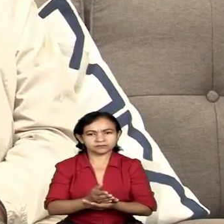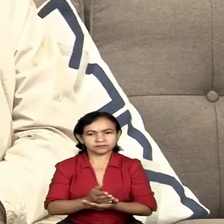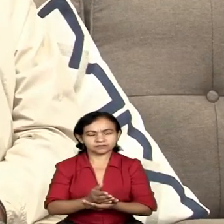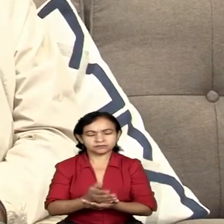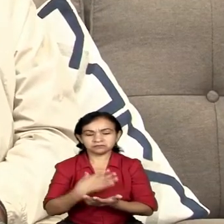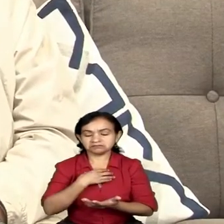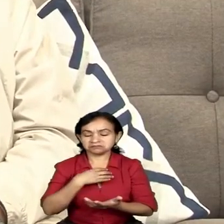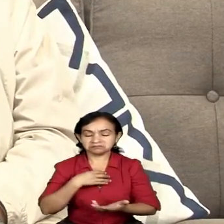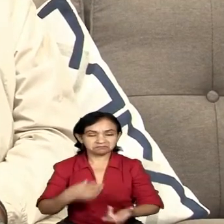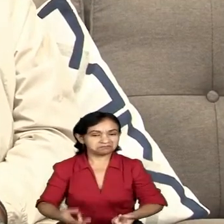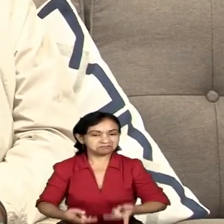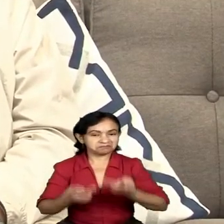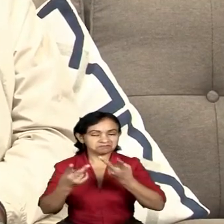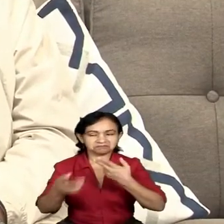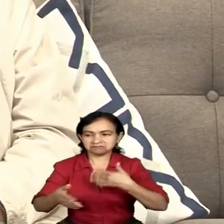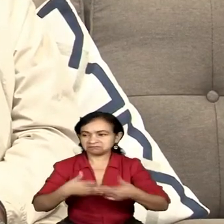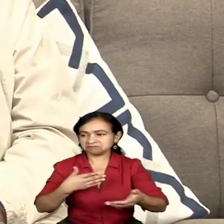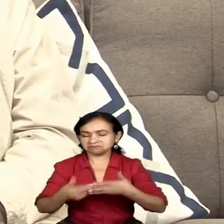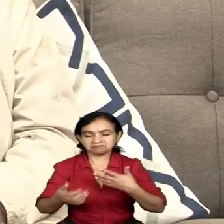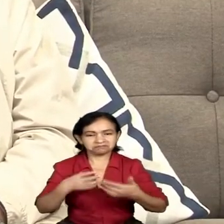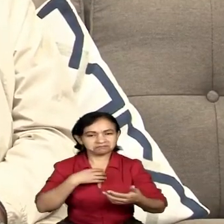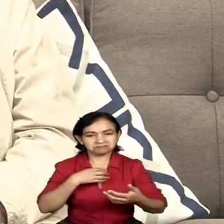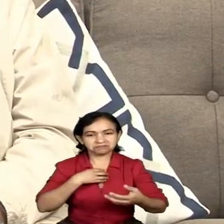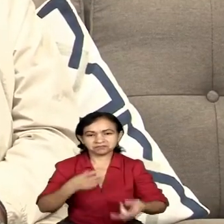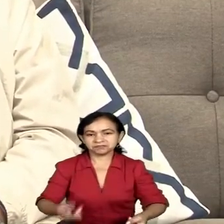exponer su vida, entregar su vida